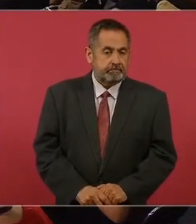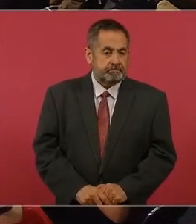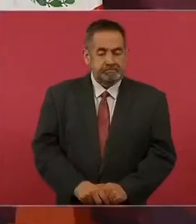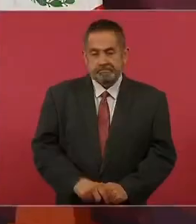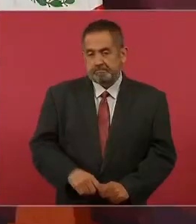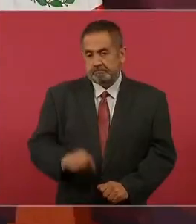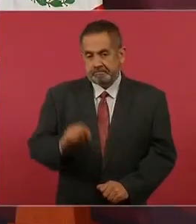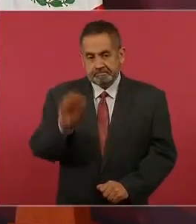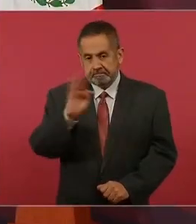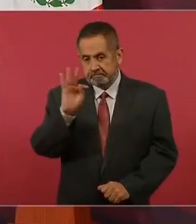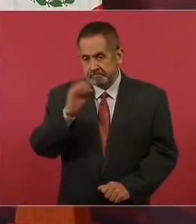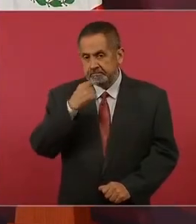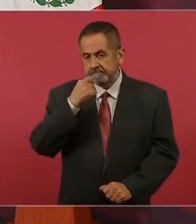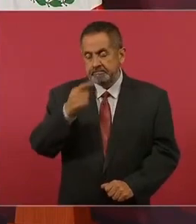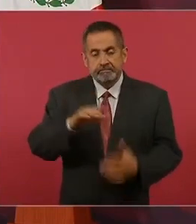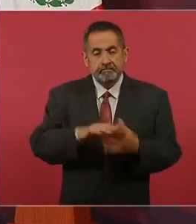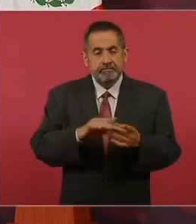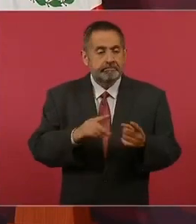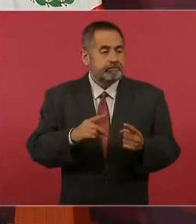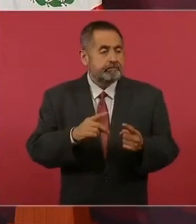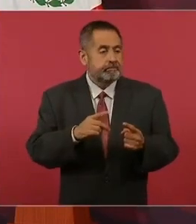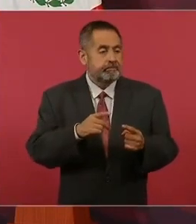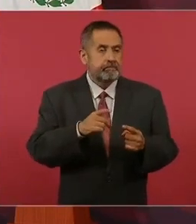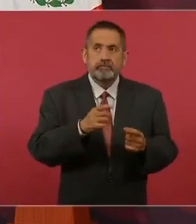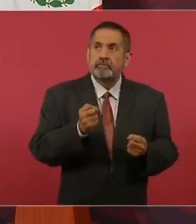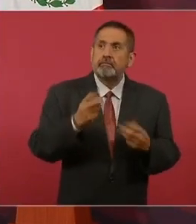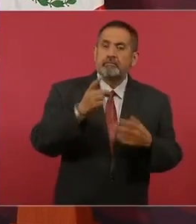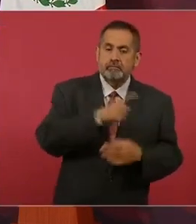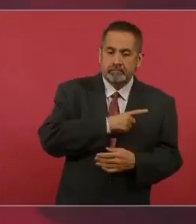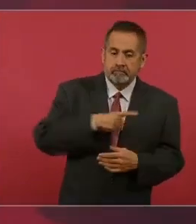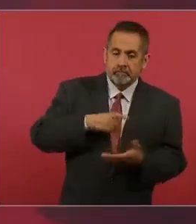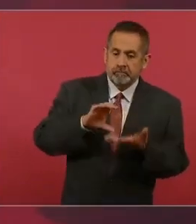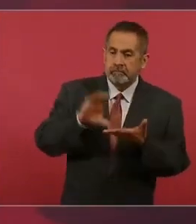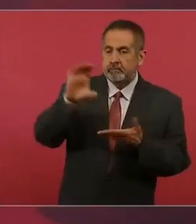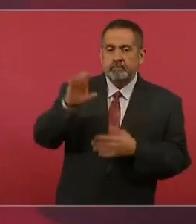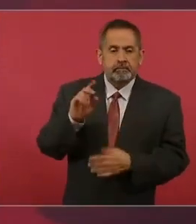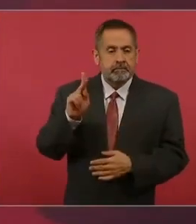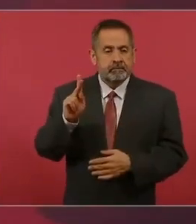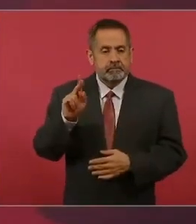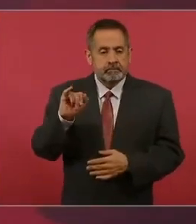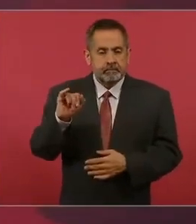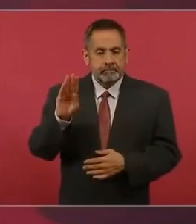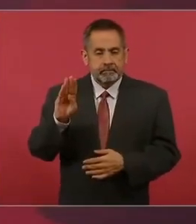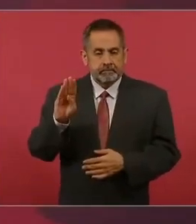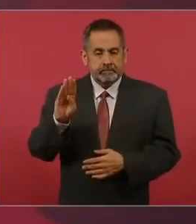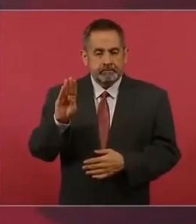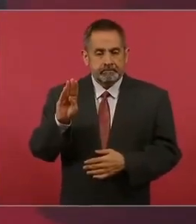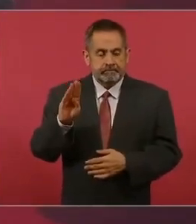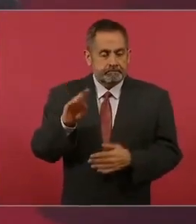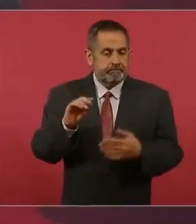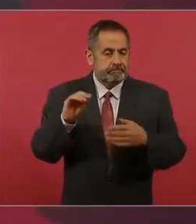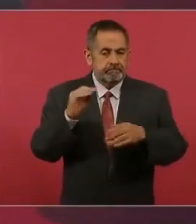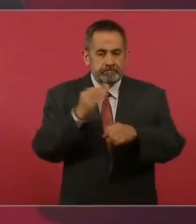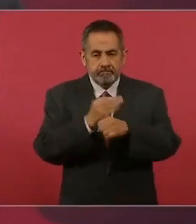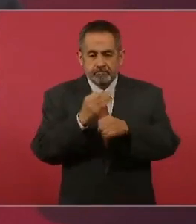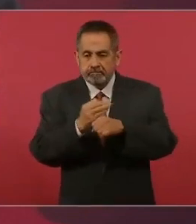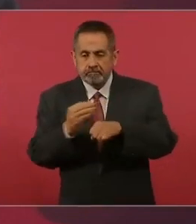hablamos de la deuda con relación al Producto Interno Bruto, el incremento